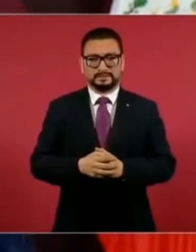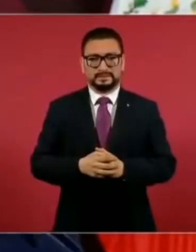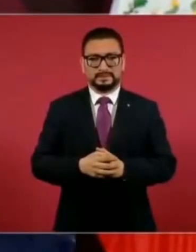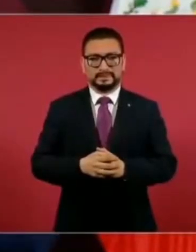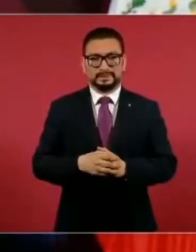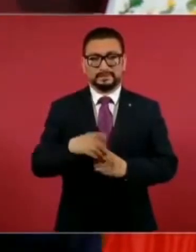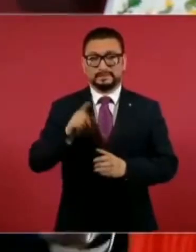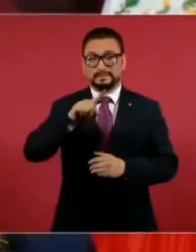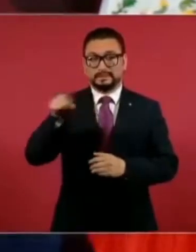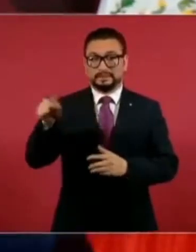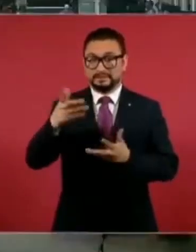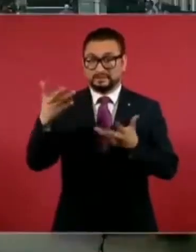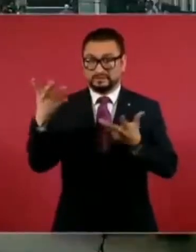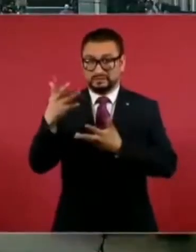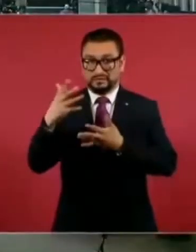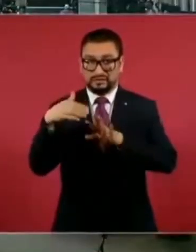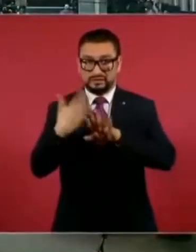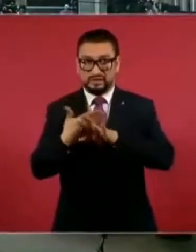Al enseñar el cobre